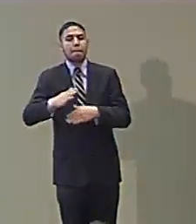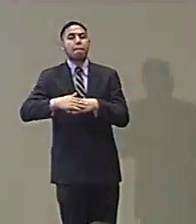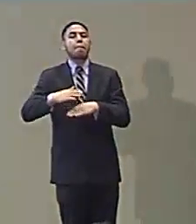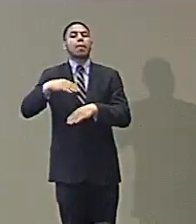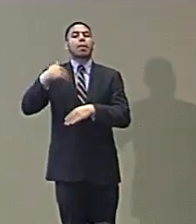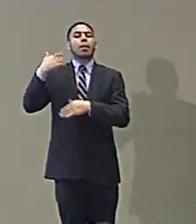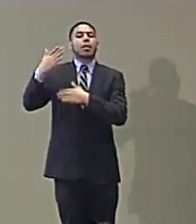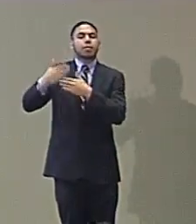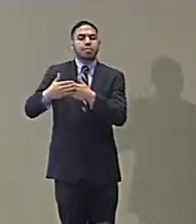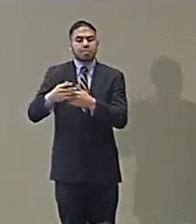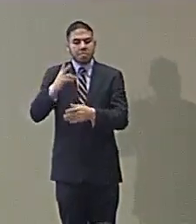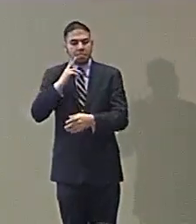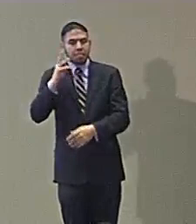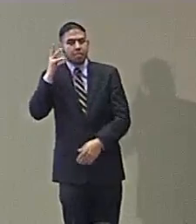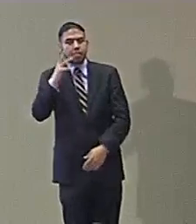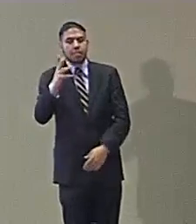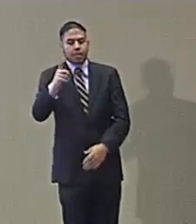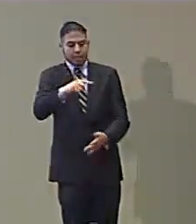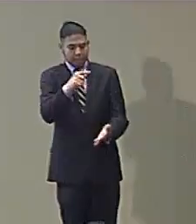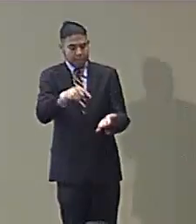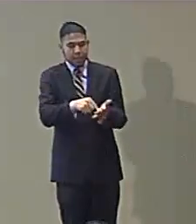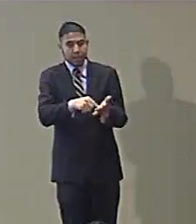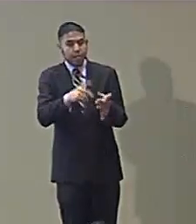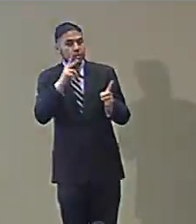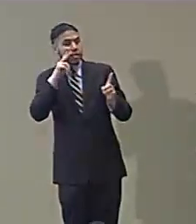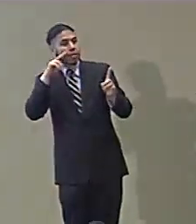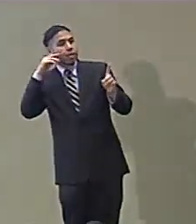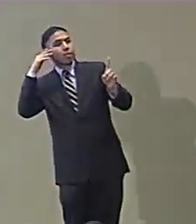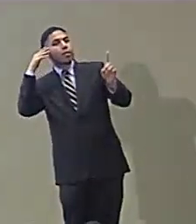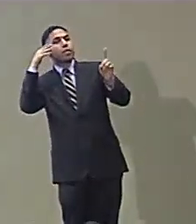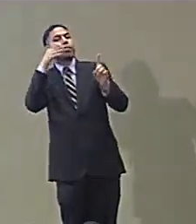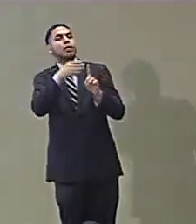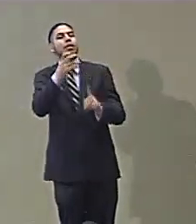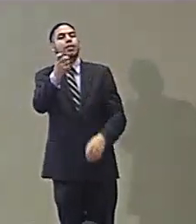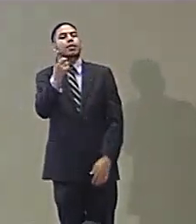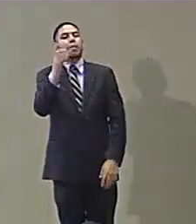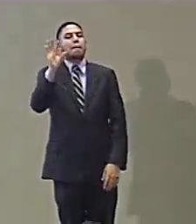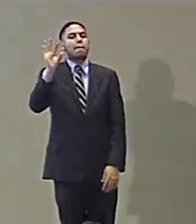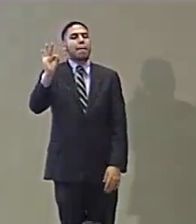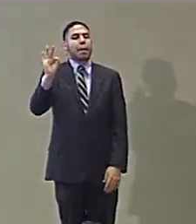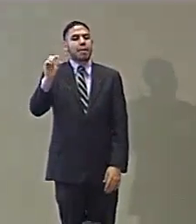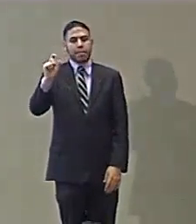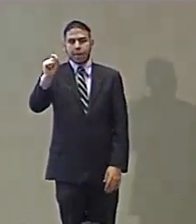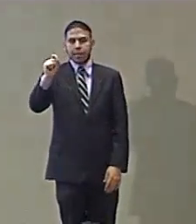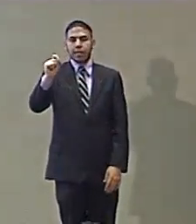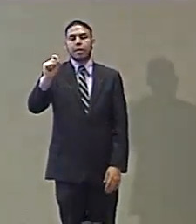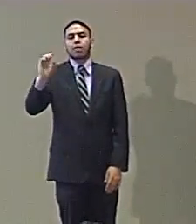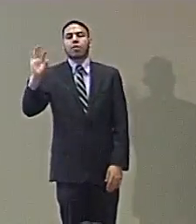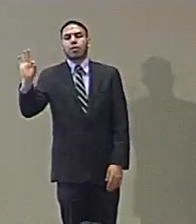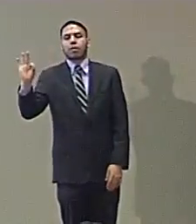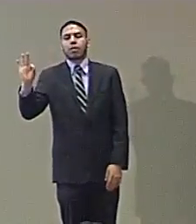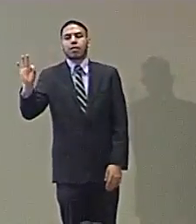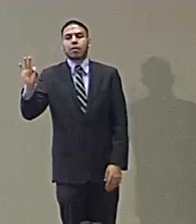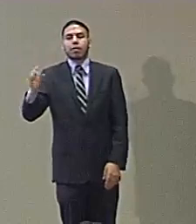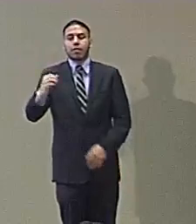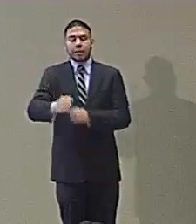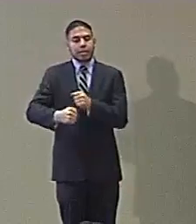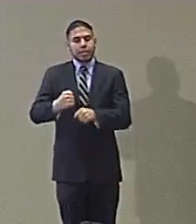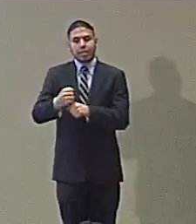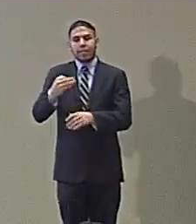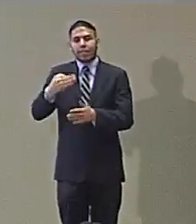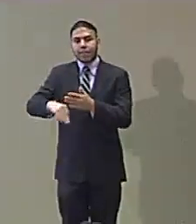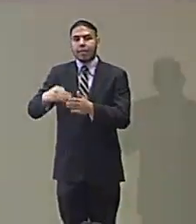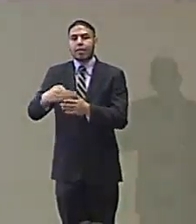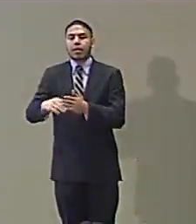este gran sector de nuestro país con miras a 2040 y no son tantos los años que faltan y como aquí lo bien lo